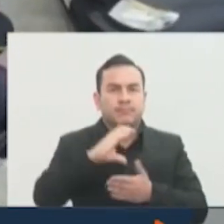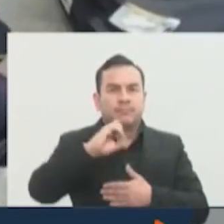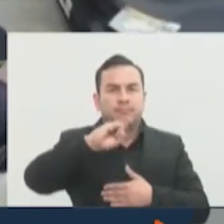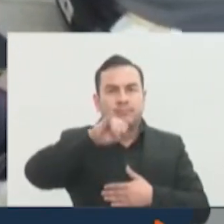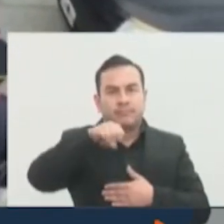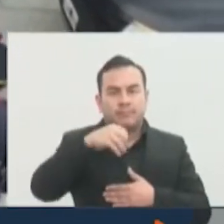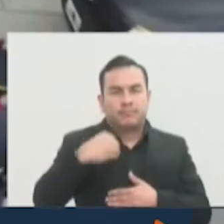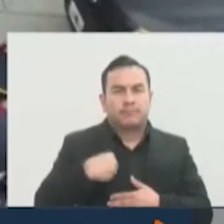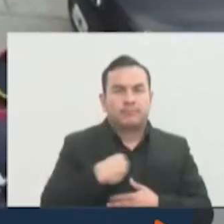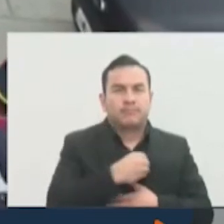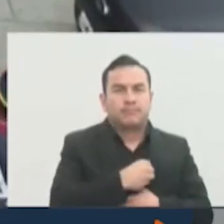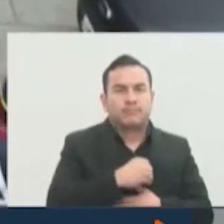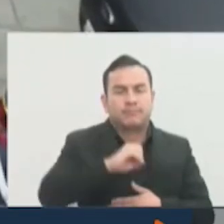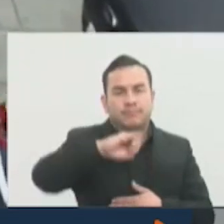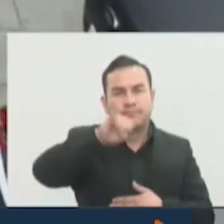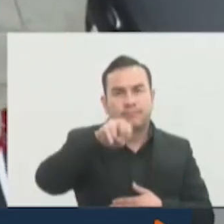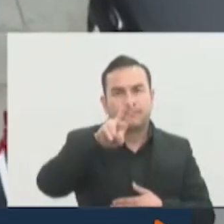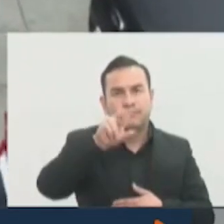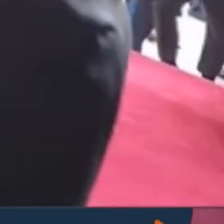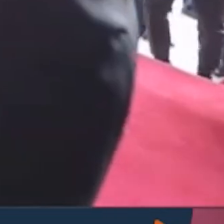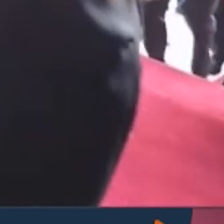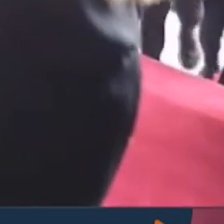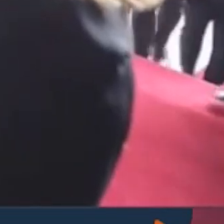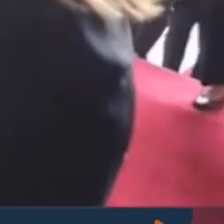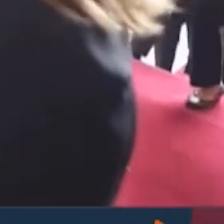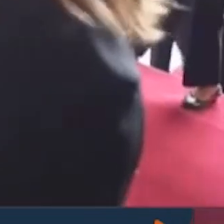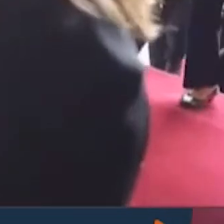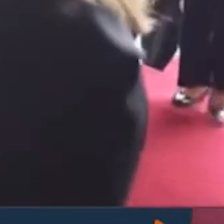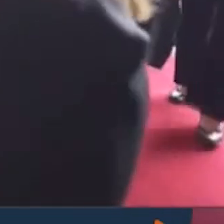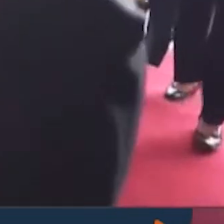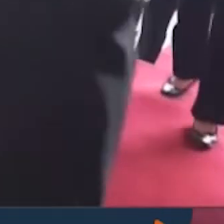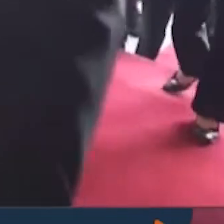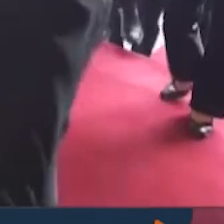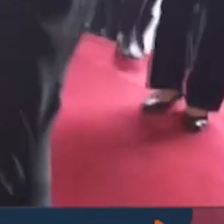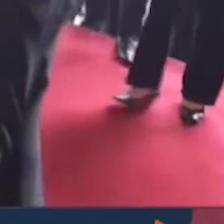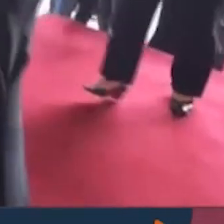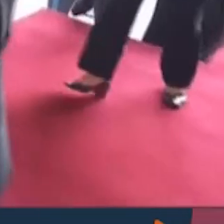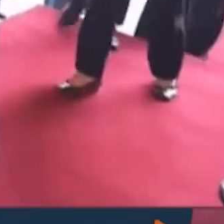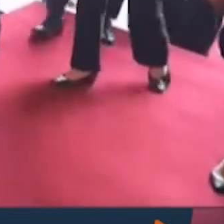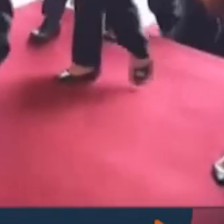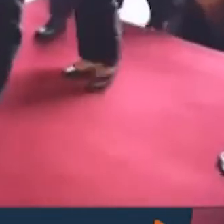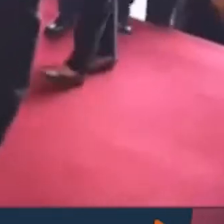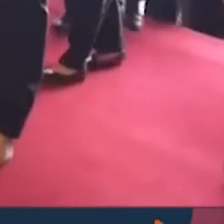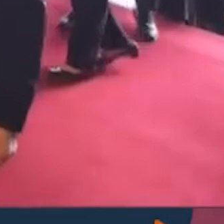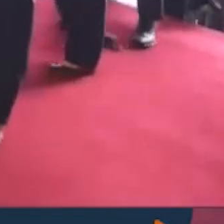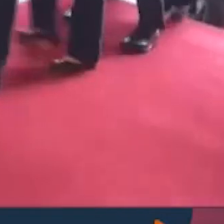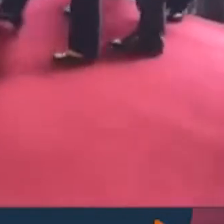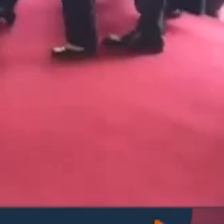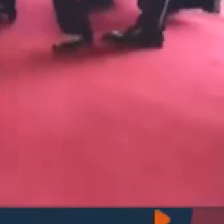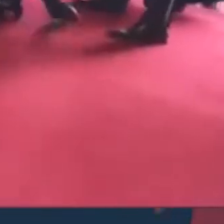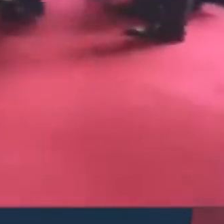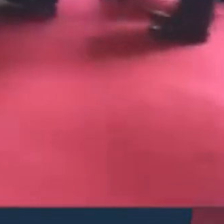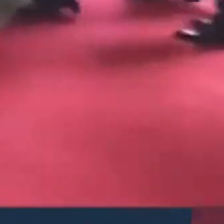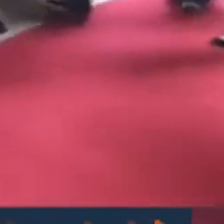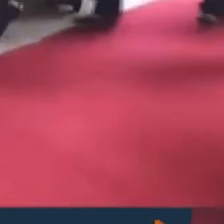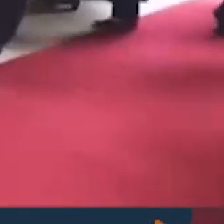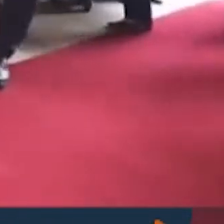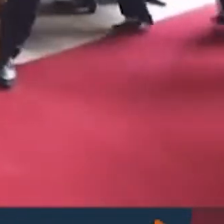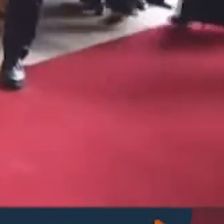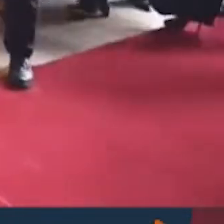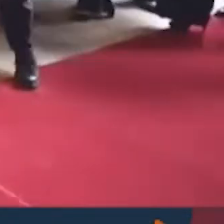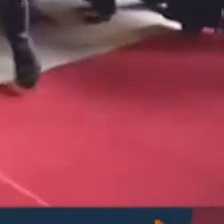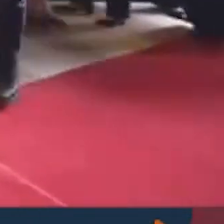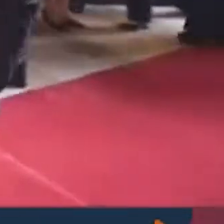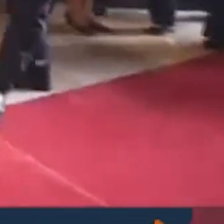trasladó a la Corte Suprema de Justicia donde fue recibido por el ministro de la corte Juan Carlos maqueda los